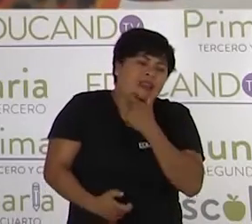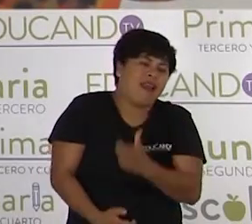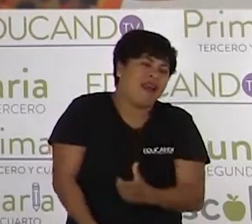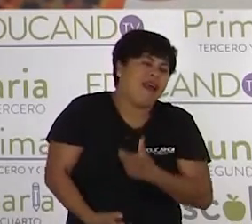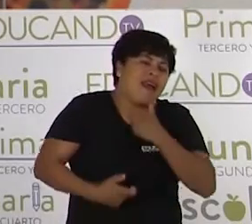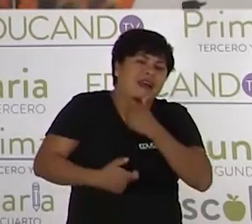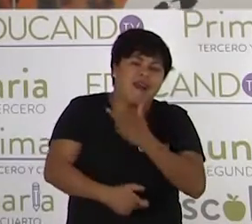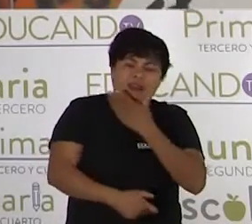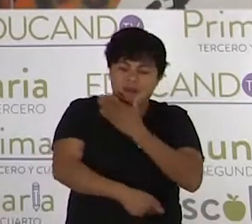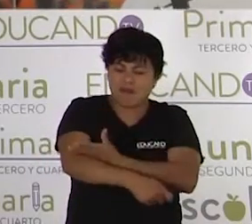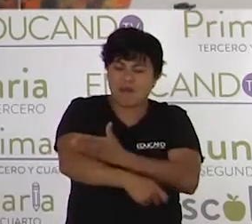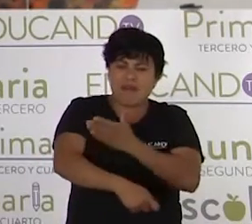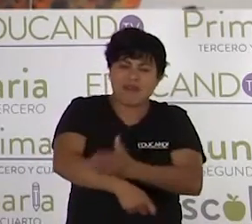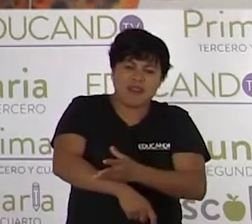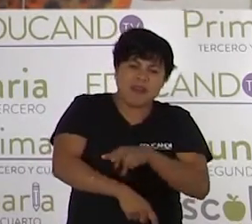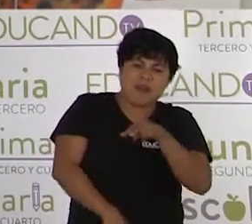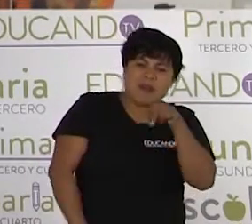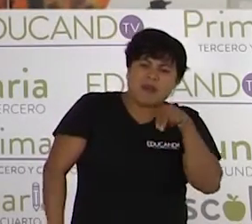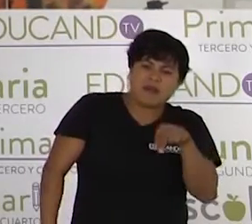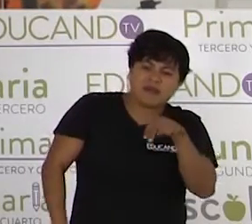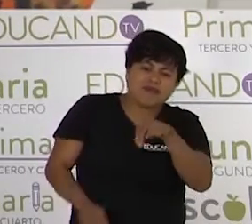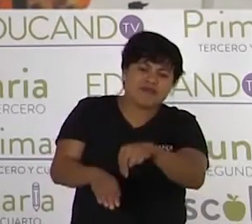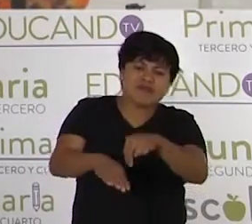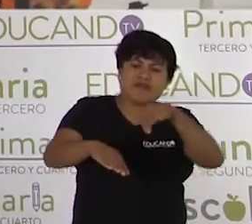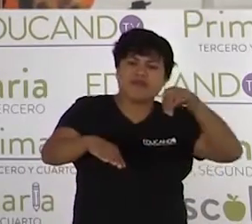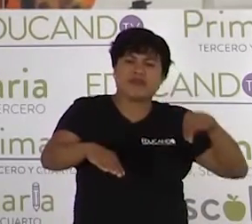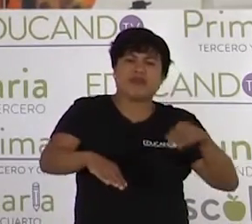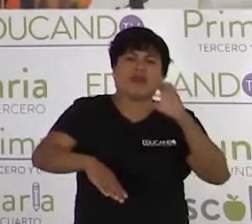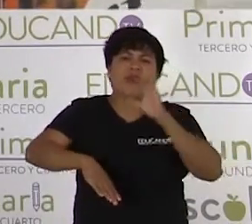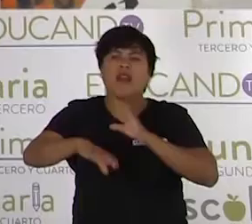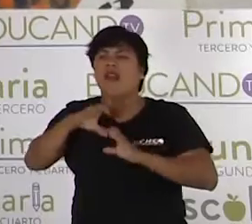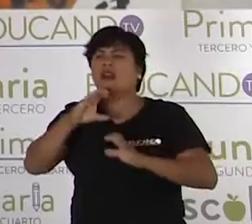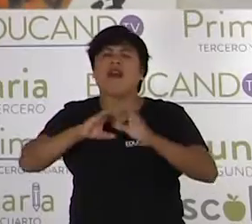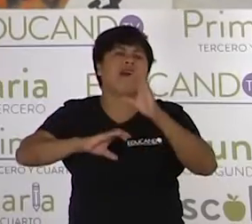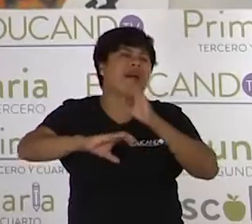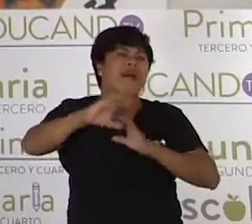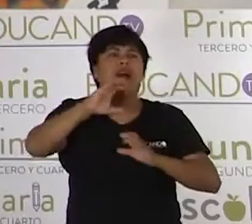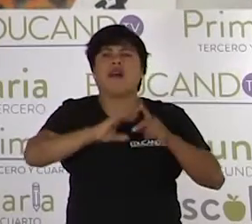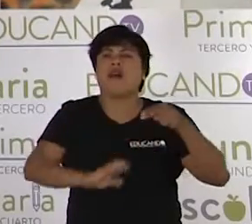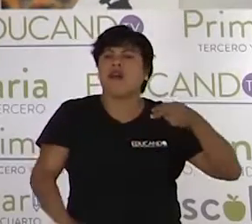el leñador se alejó cantando.